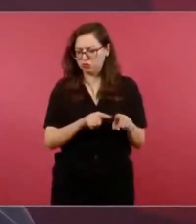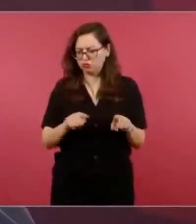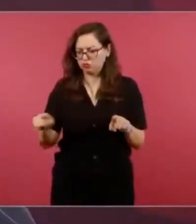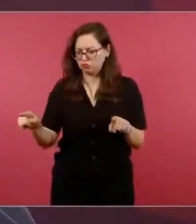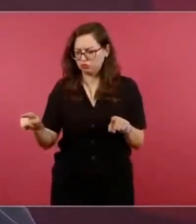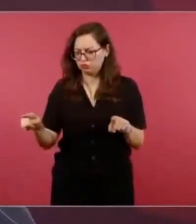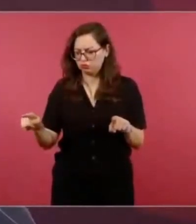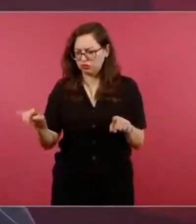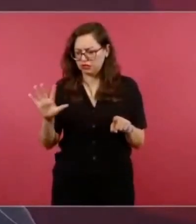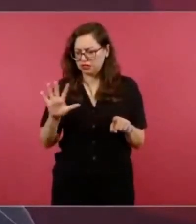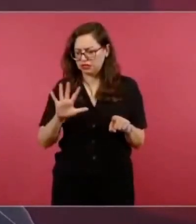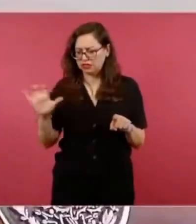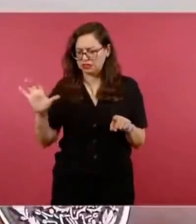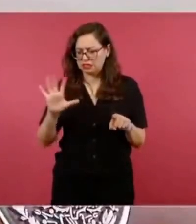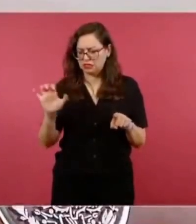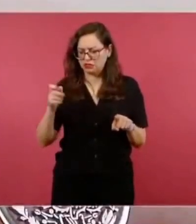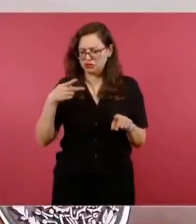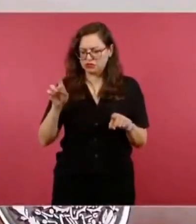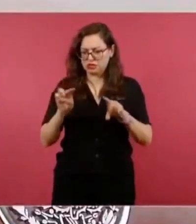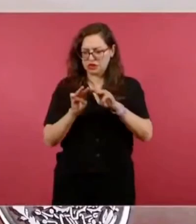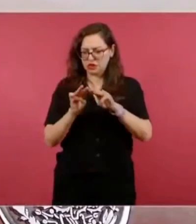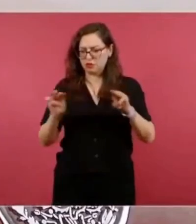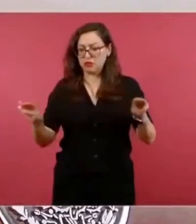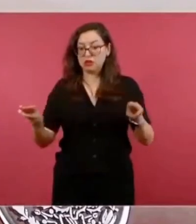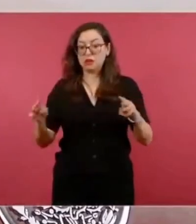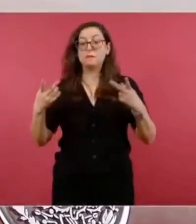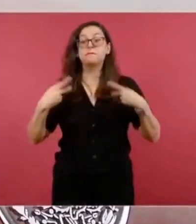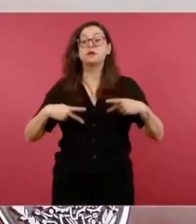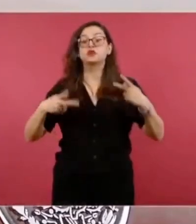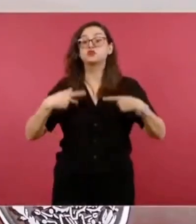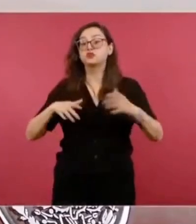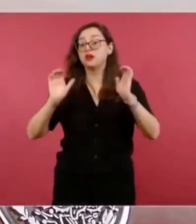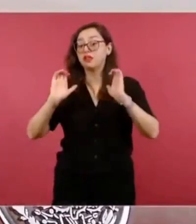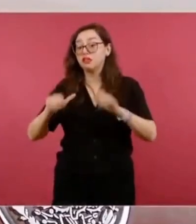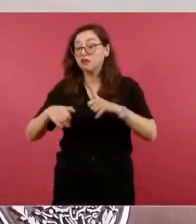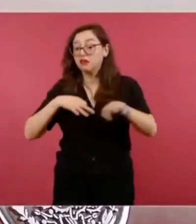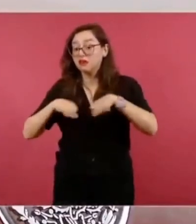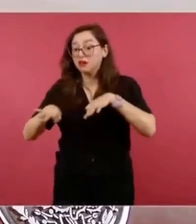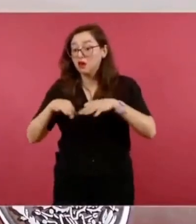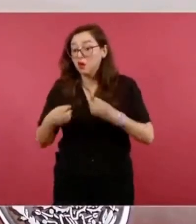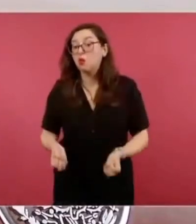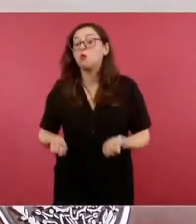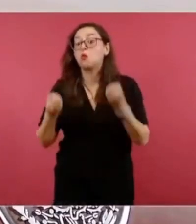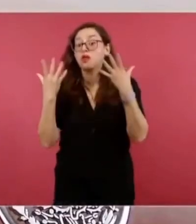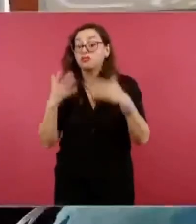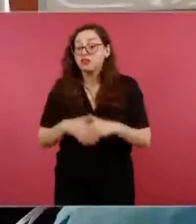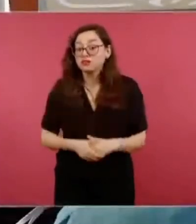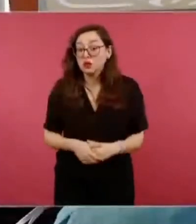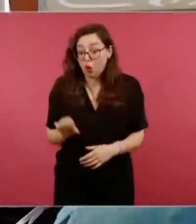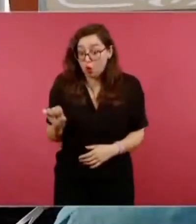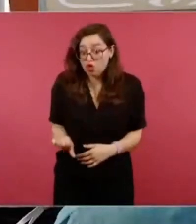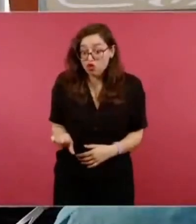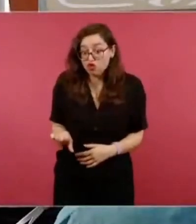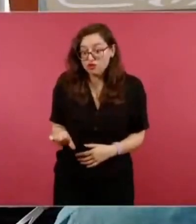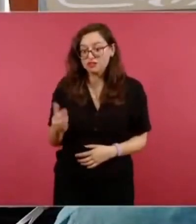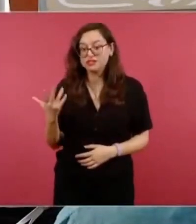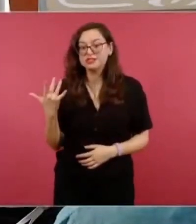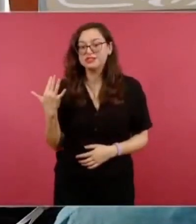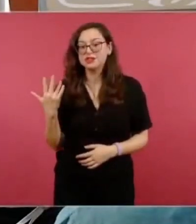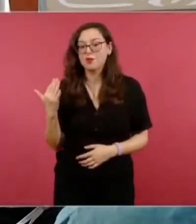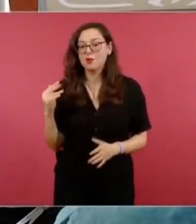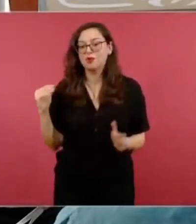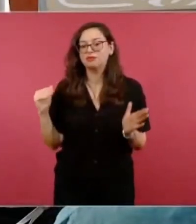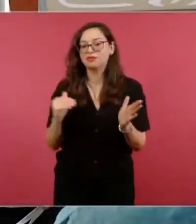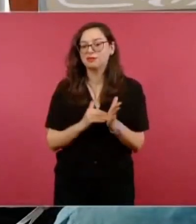500 kilómetros. Hay 50,000 obreros hoy y miles de